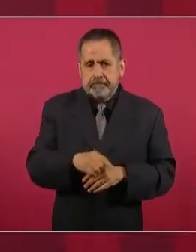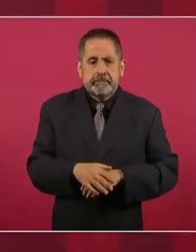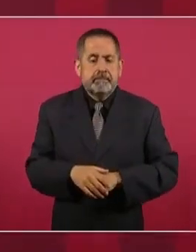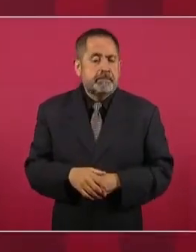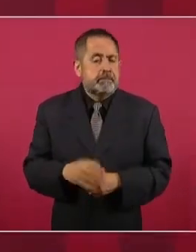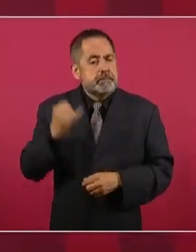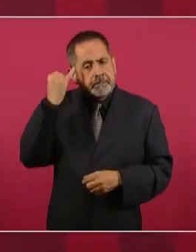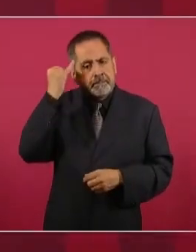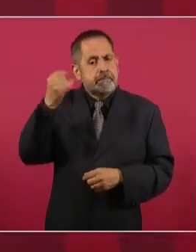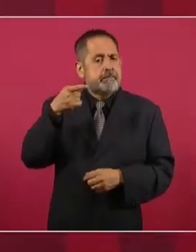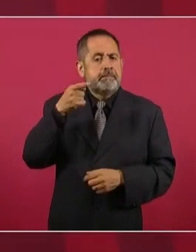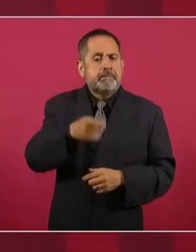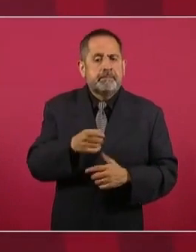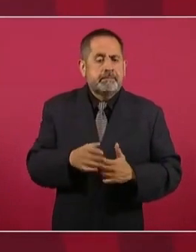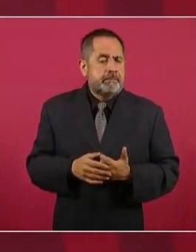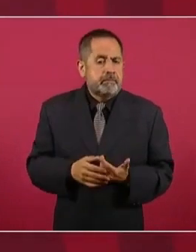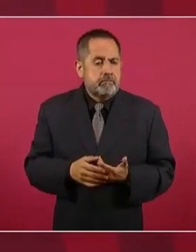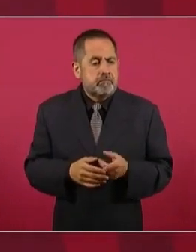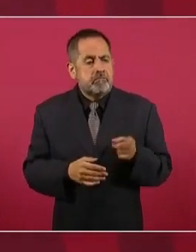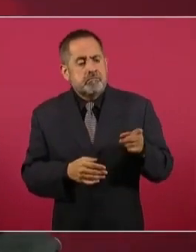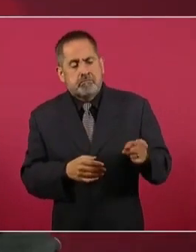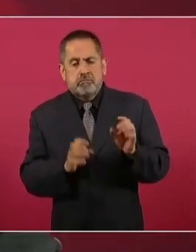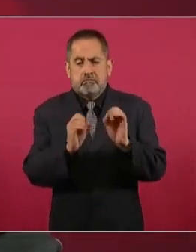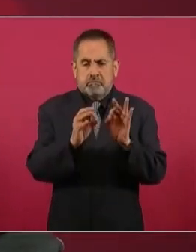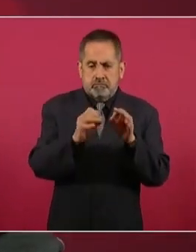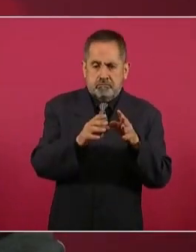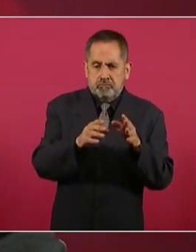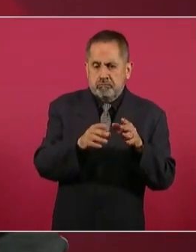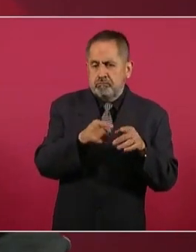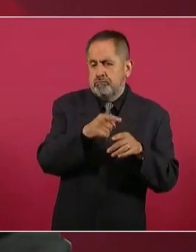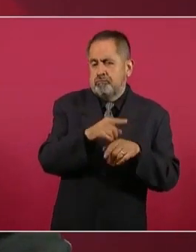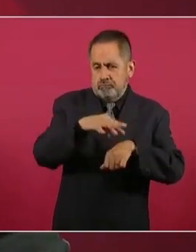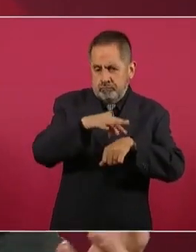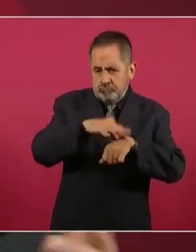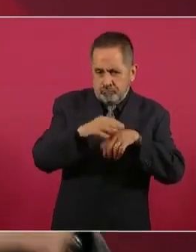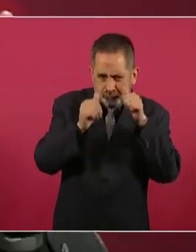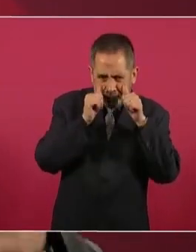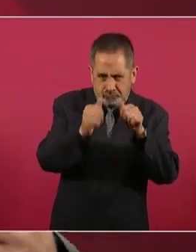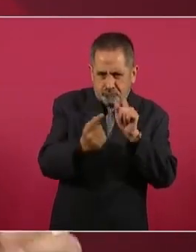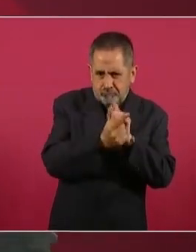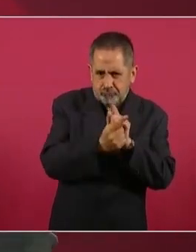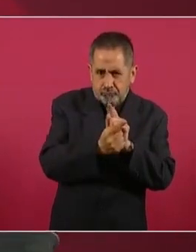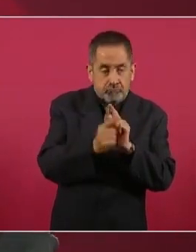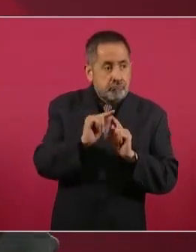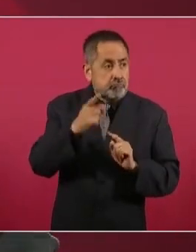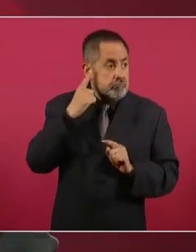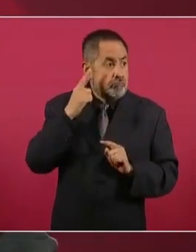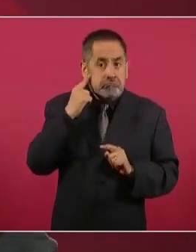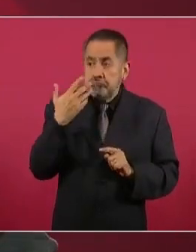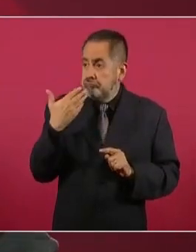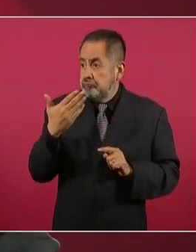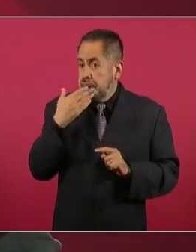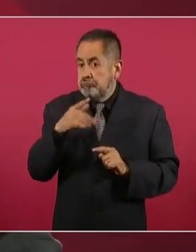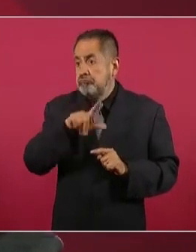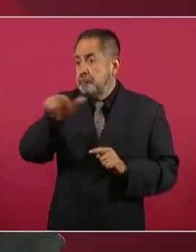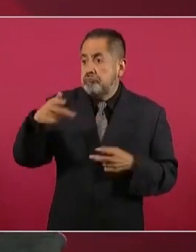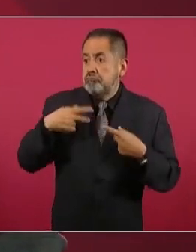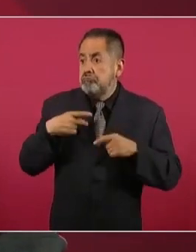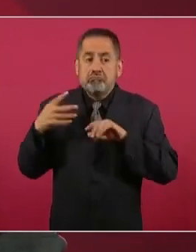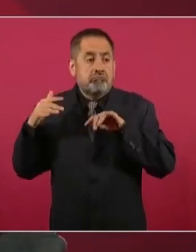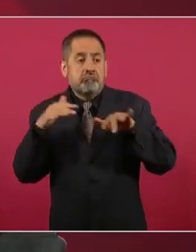La idea básica con la que estos consultorios empezaron a hacer fama y después a tener una clientela